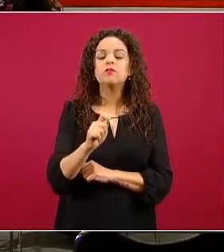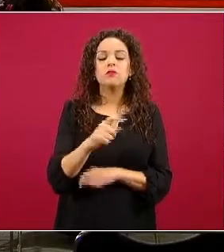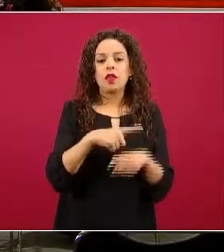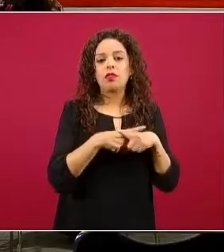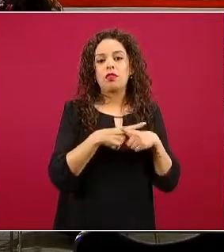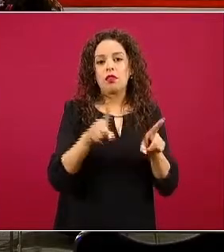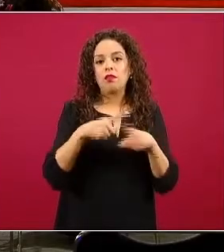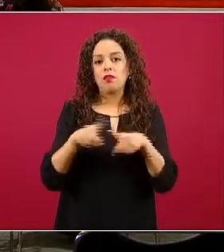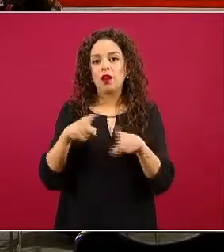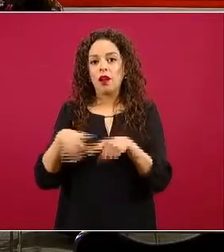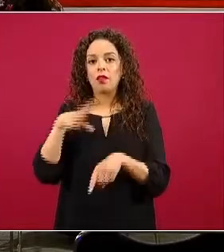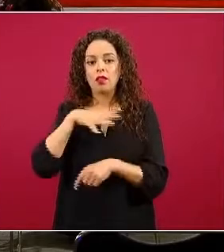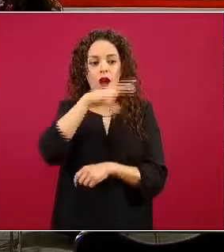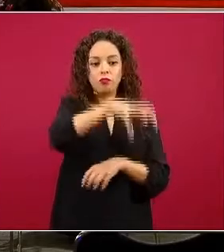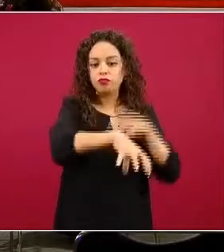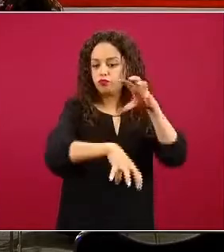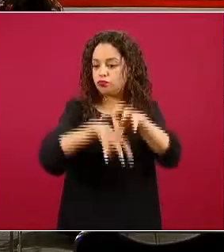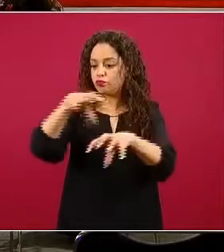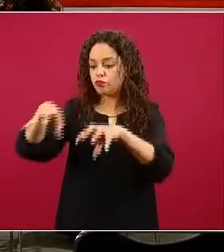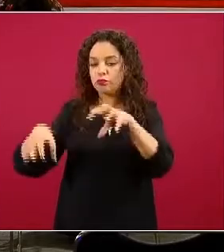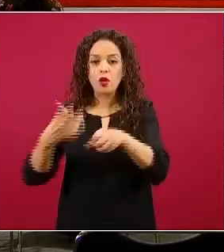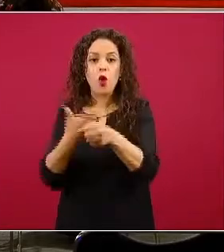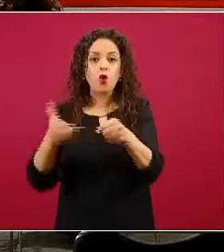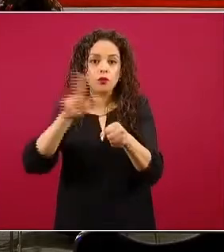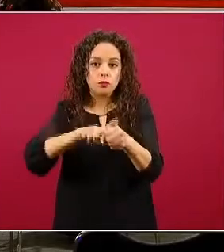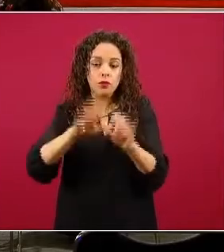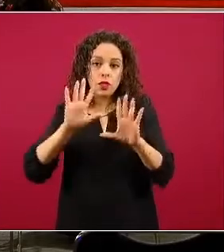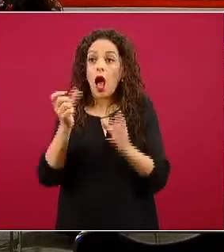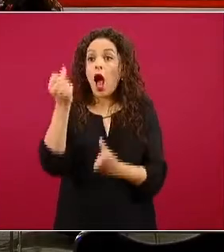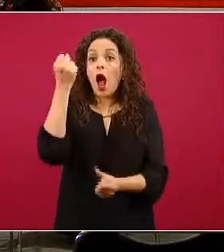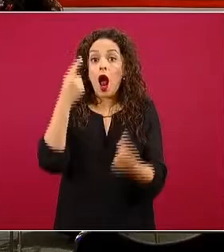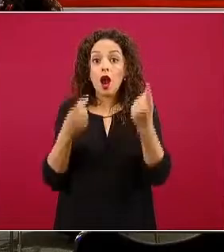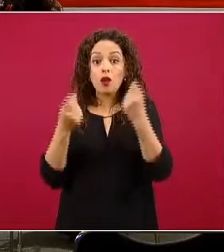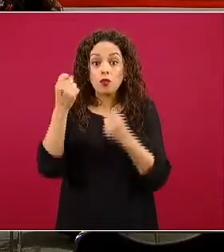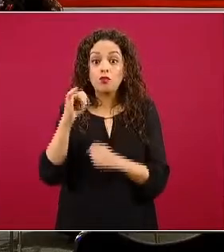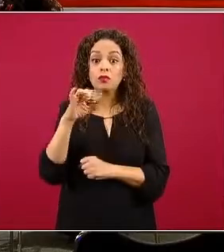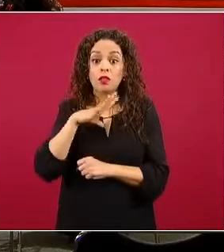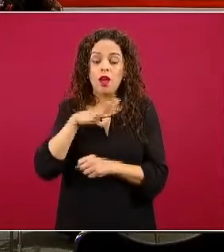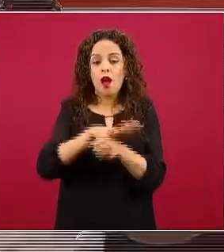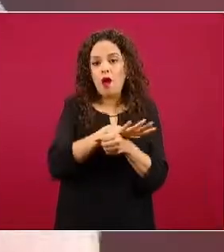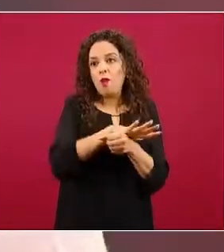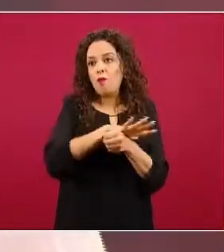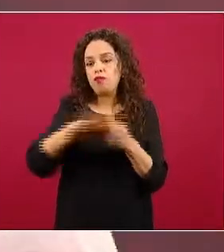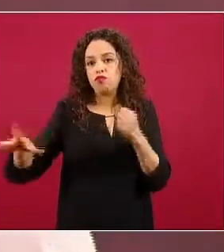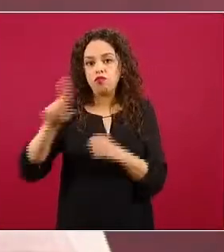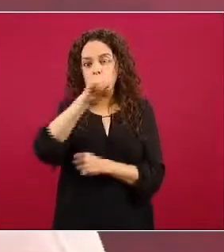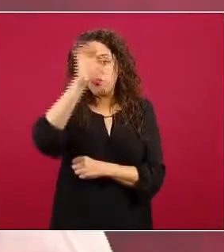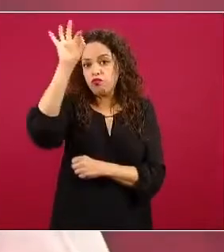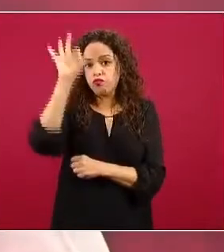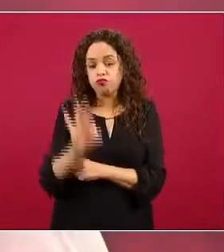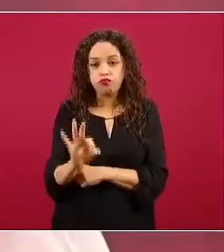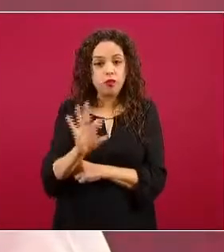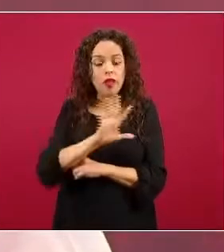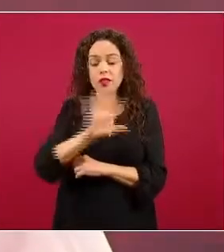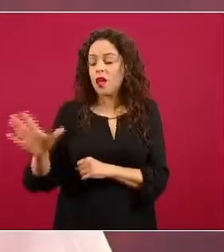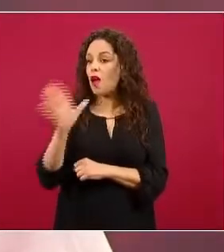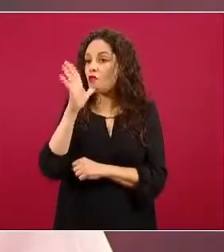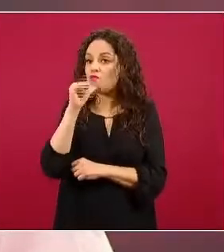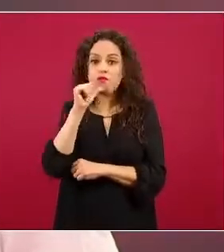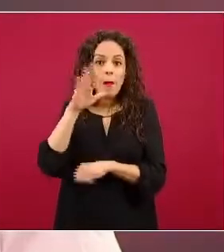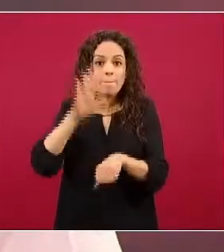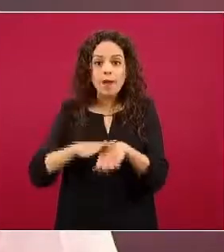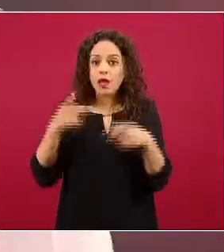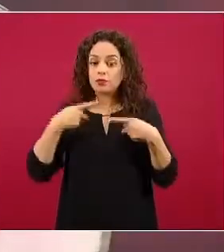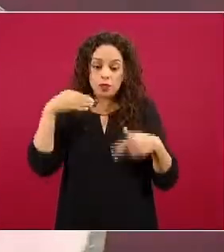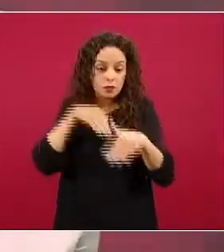diferentes hospitales. Seguramente algunos de esos hospitales están al 100% y no pueden recibir un paciente